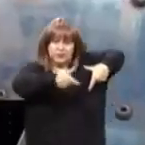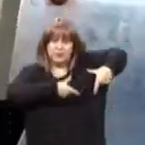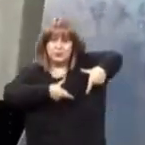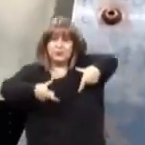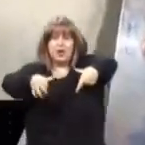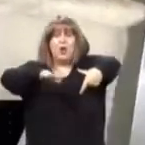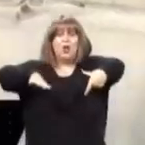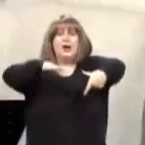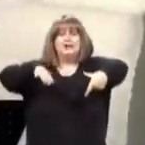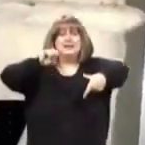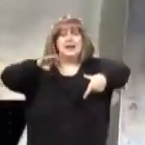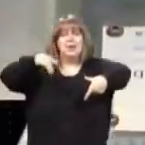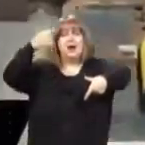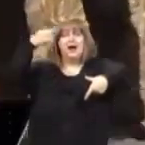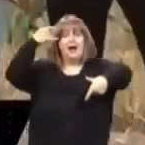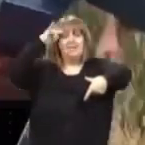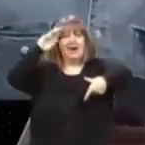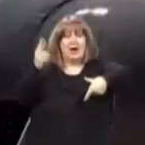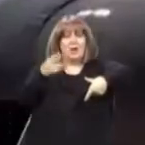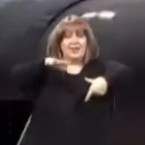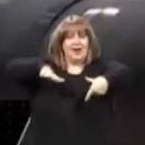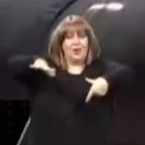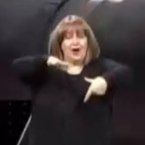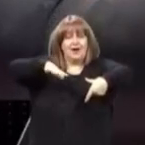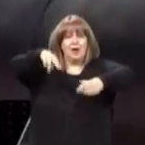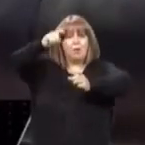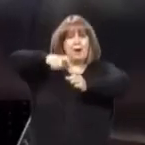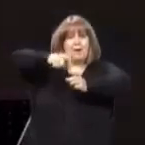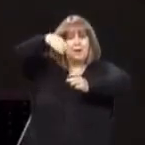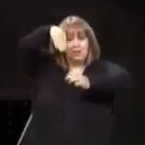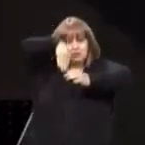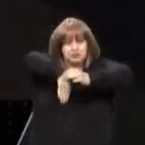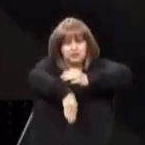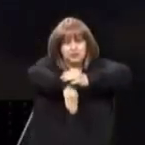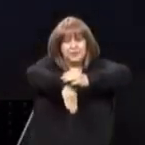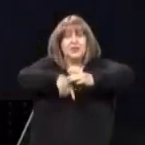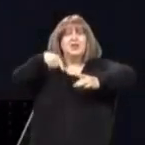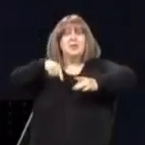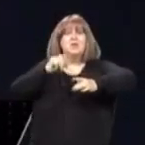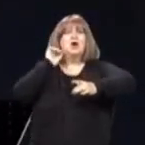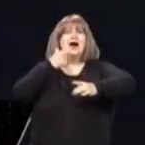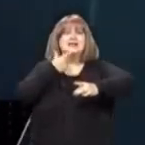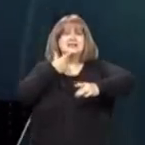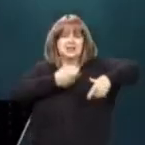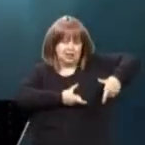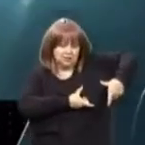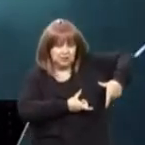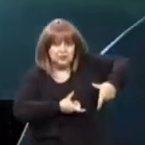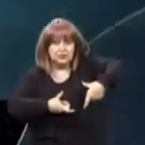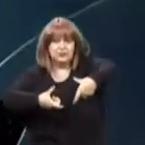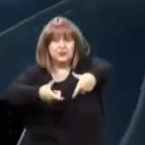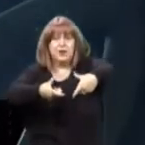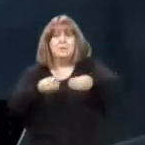Aires y será no solamente aprovechado en el resto de la red de distribución, sino también que llevará al norte del país, que le falta